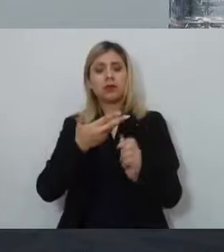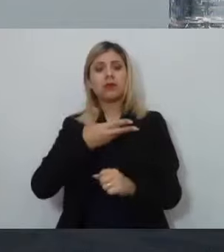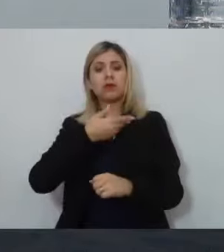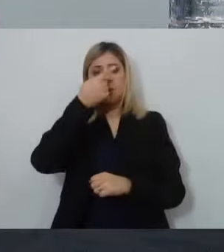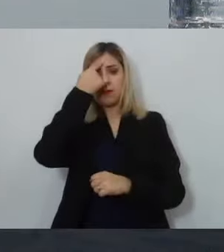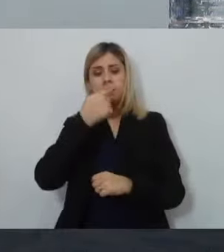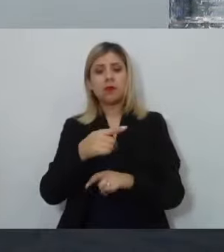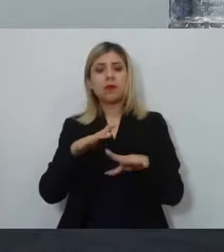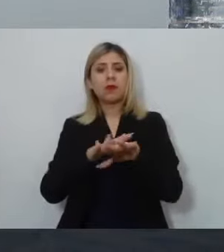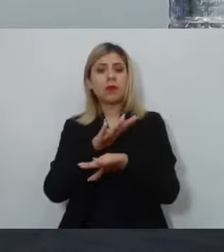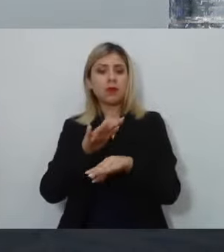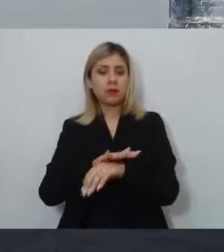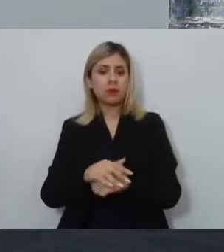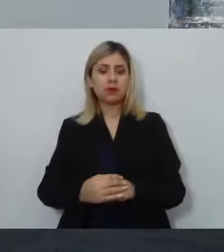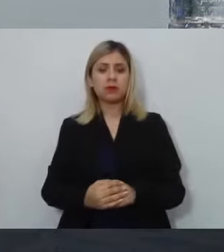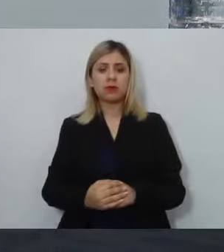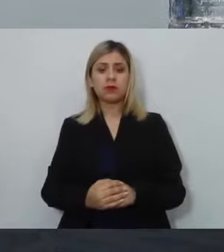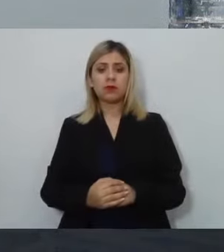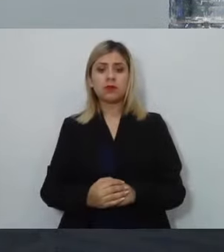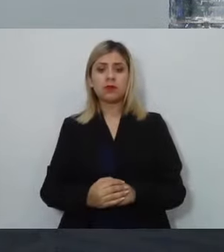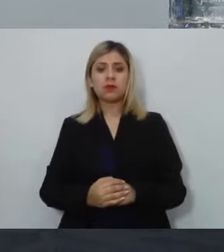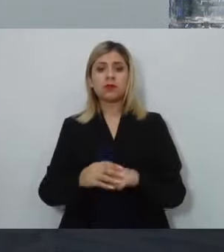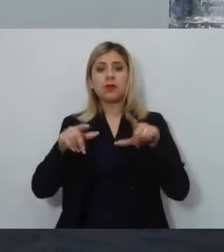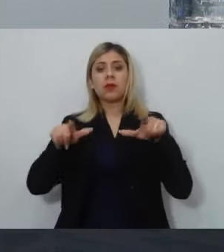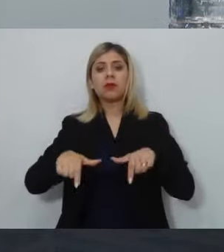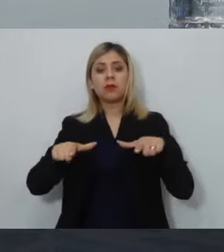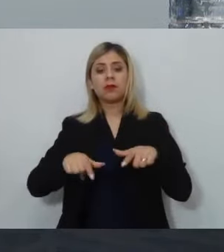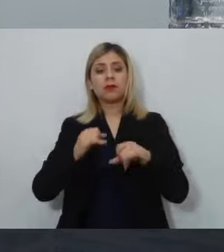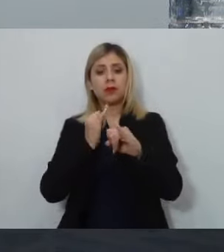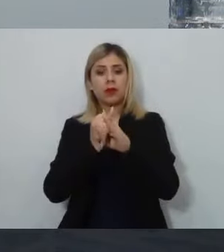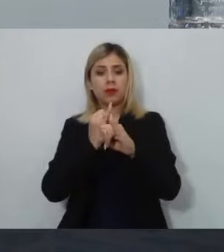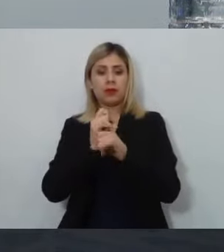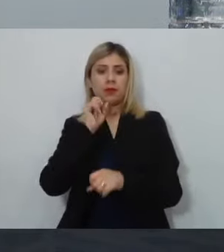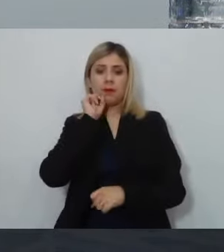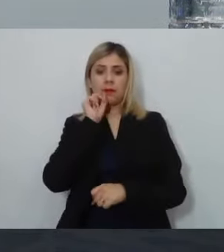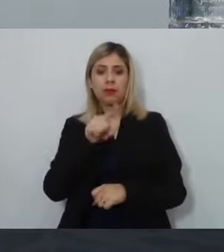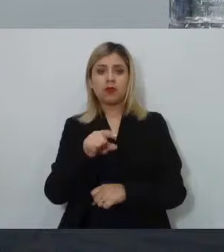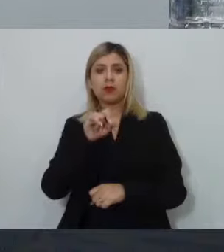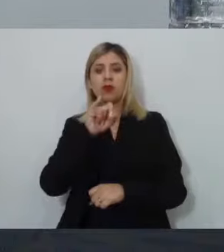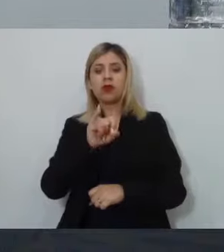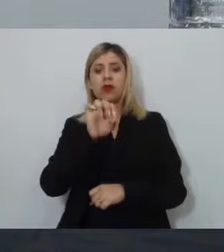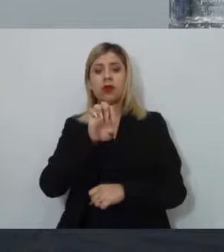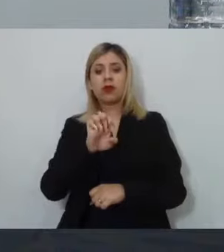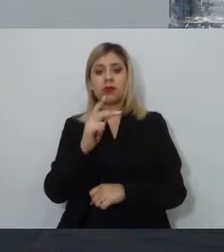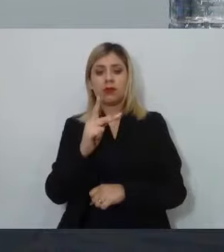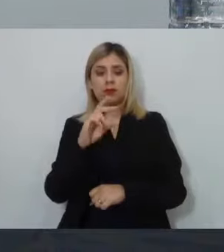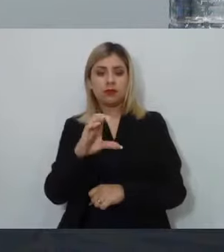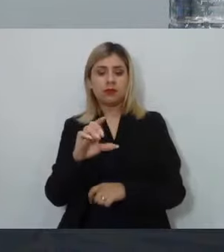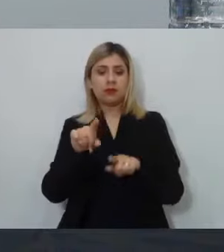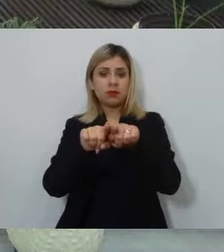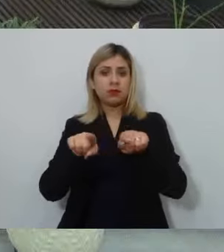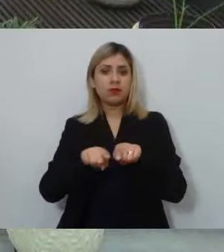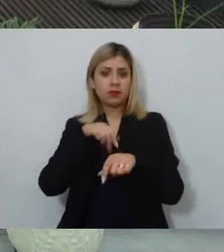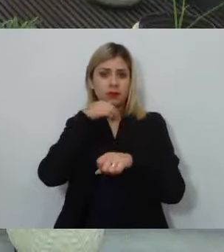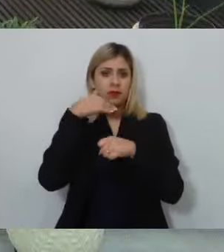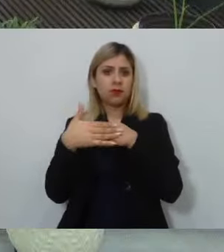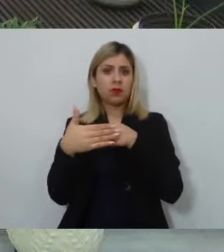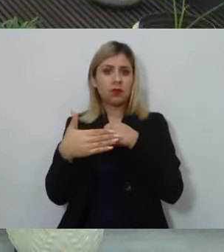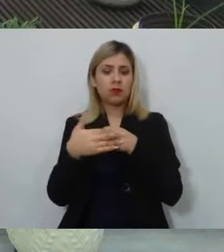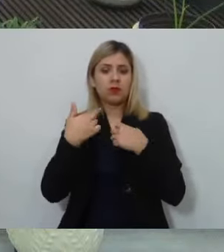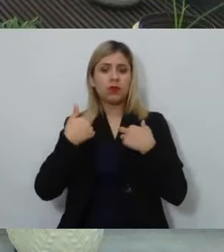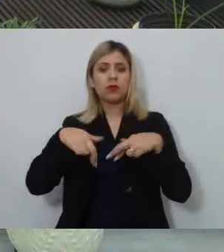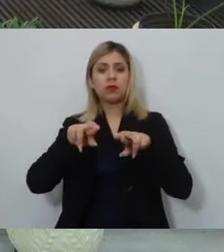instituto advierto que hay otra moción del señor representante del partido revolucionario institucional Enrique